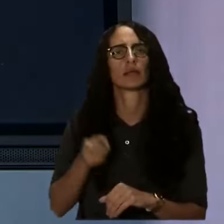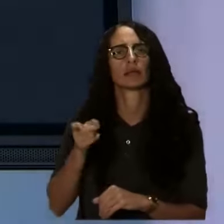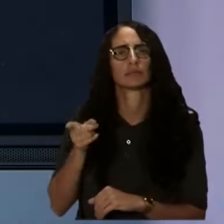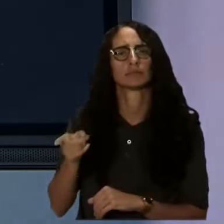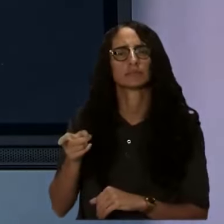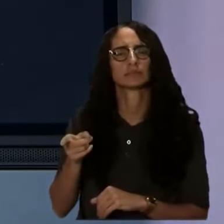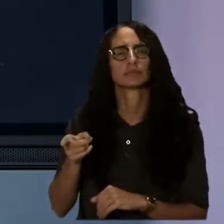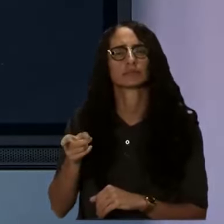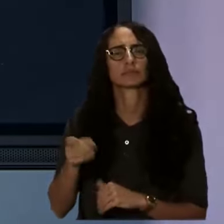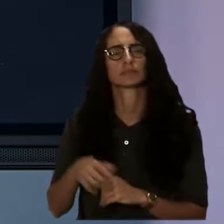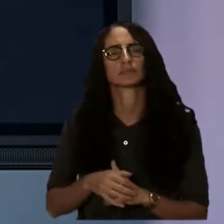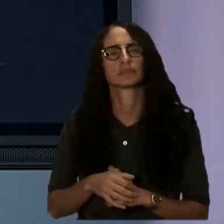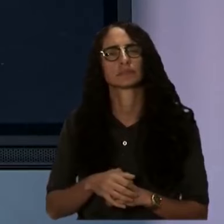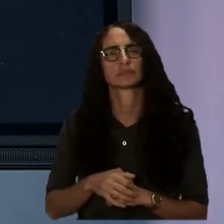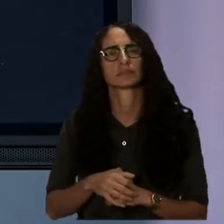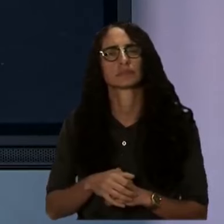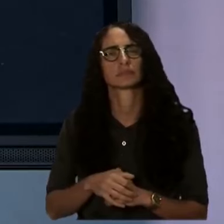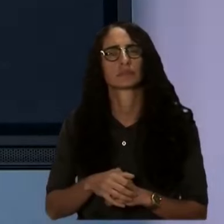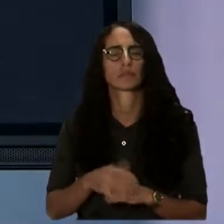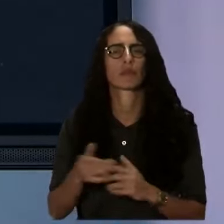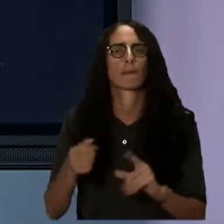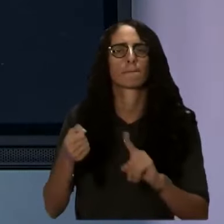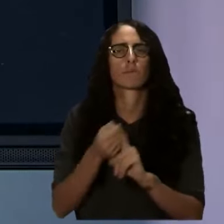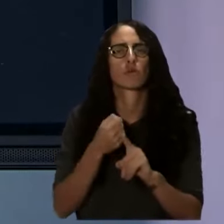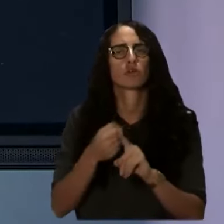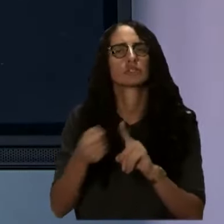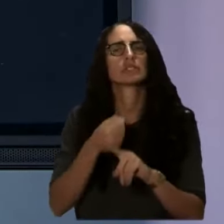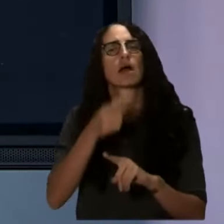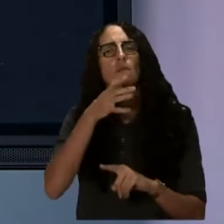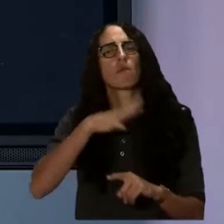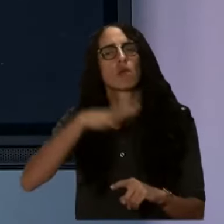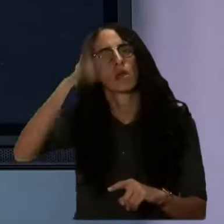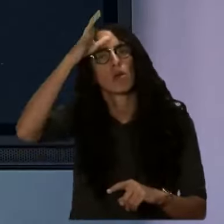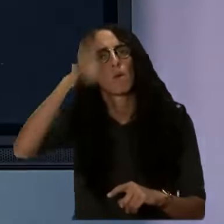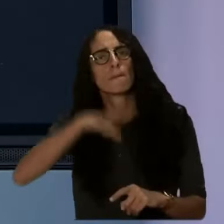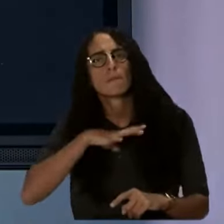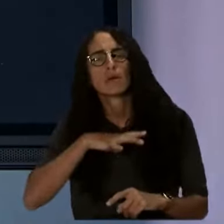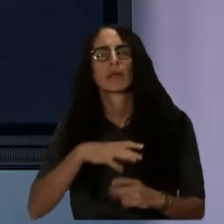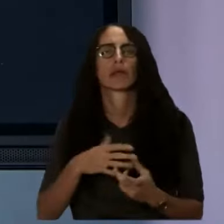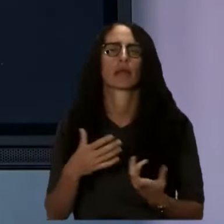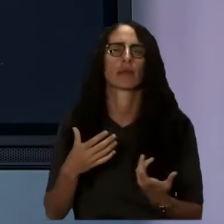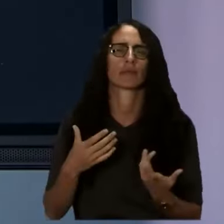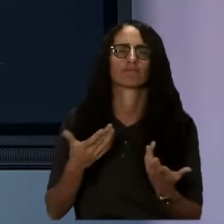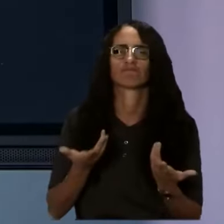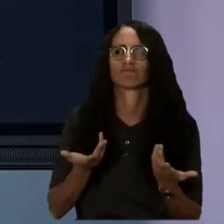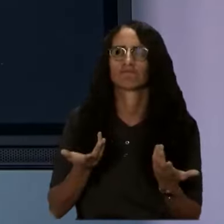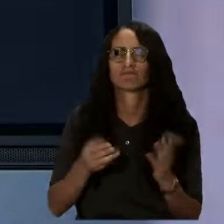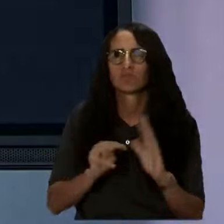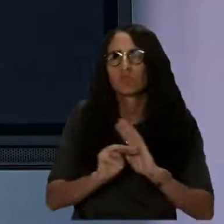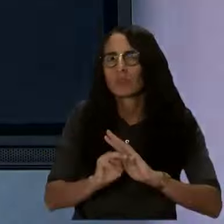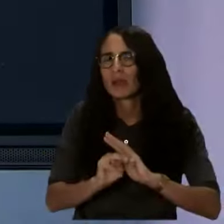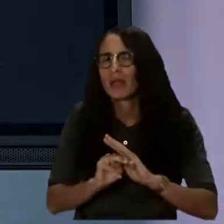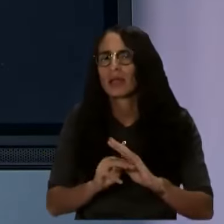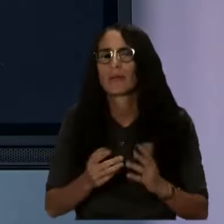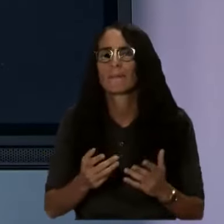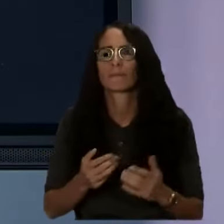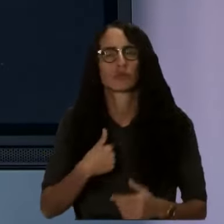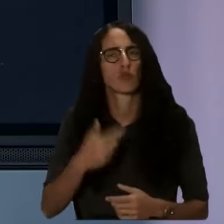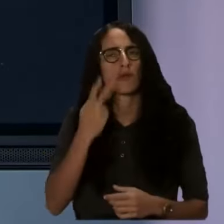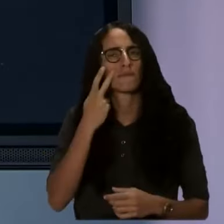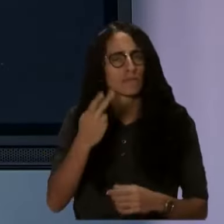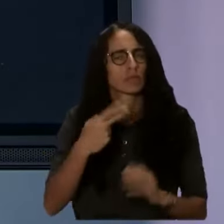algo de violencia de género el estrangulamiento como modalidad eh yo he visto